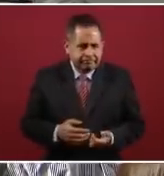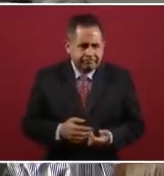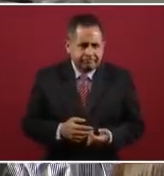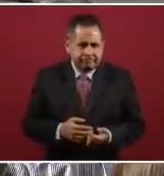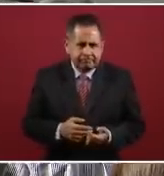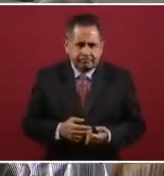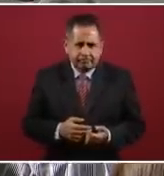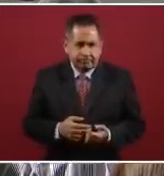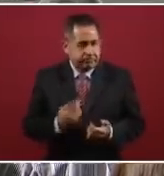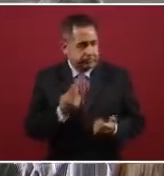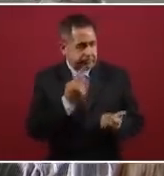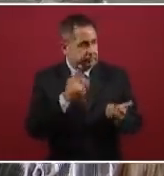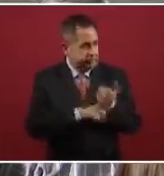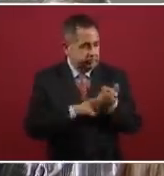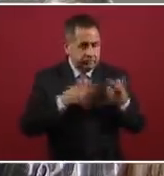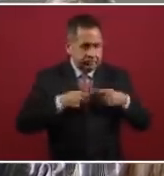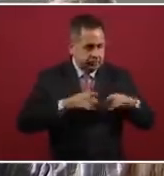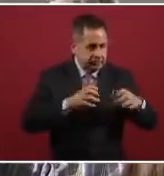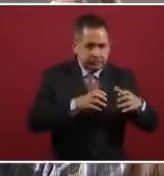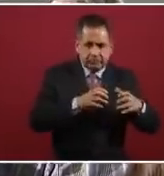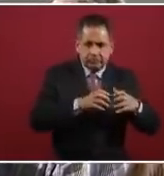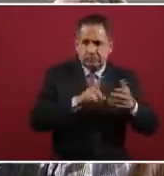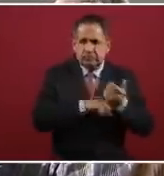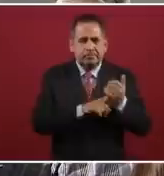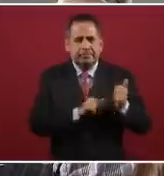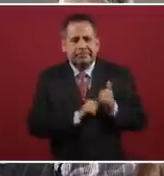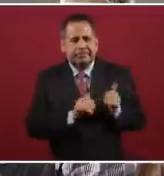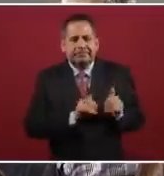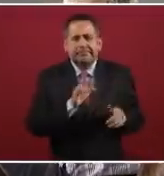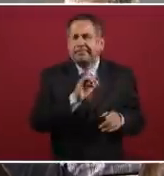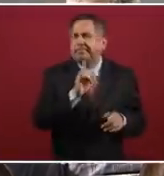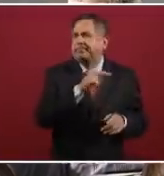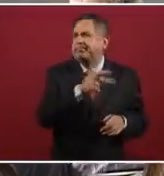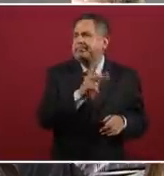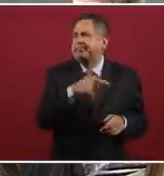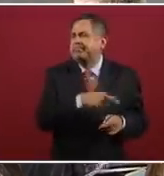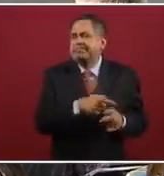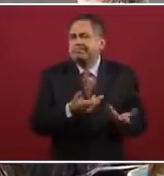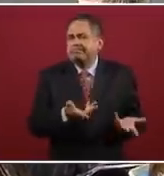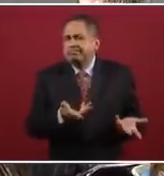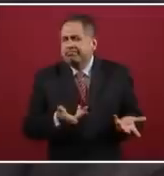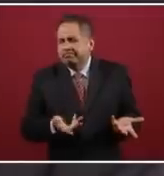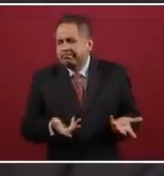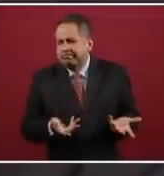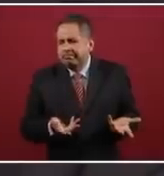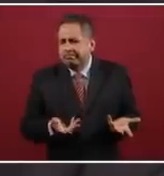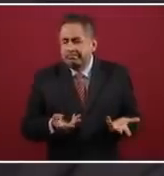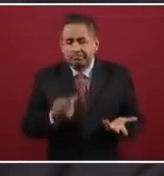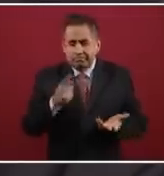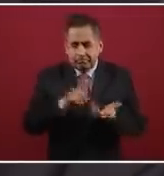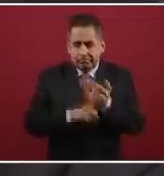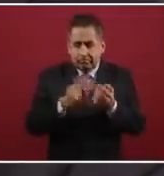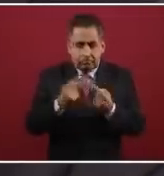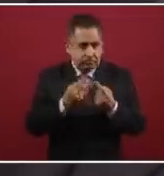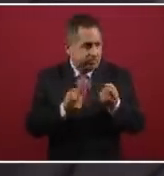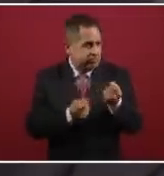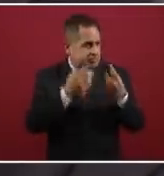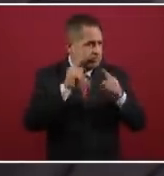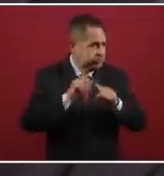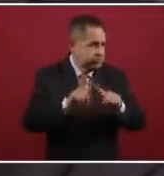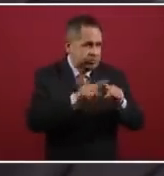de elementos, aunque no es un ejército regular. Se requiere de un número